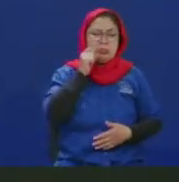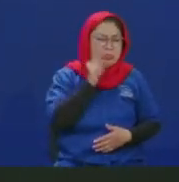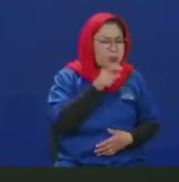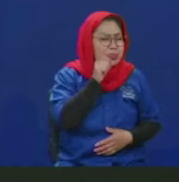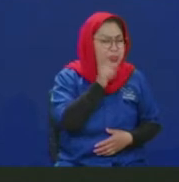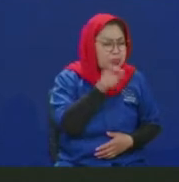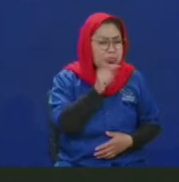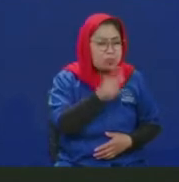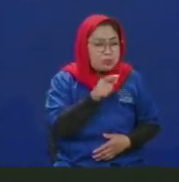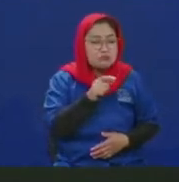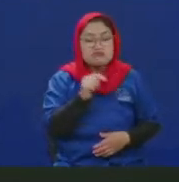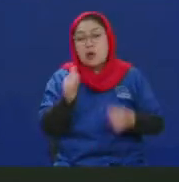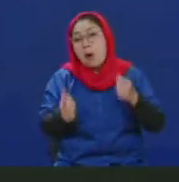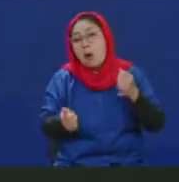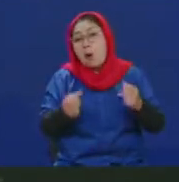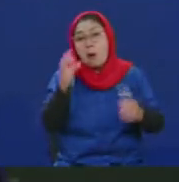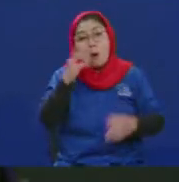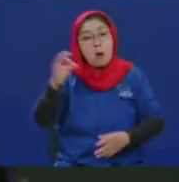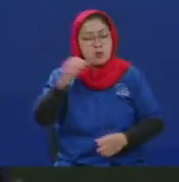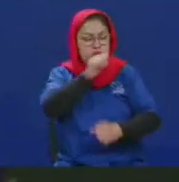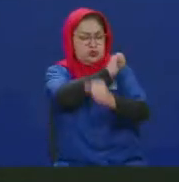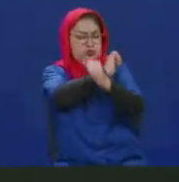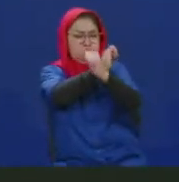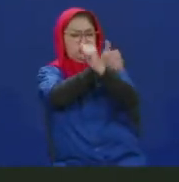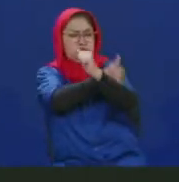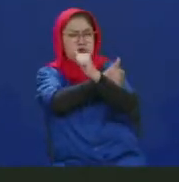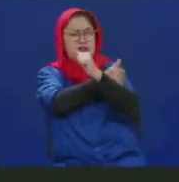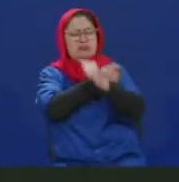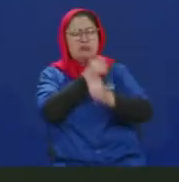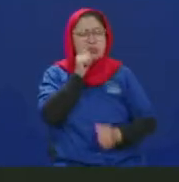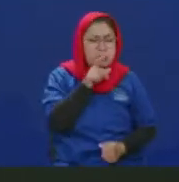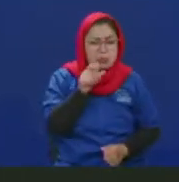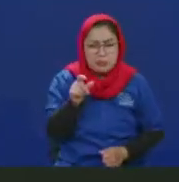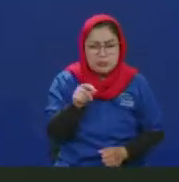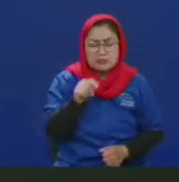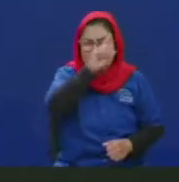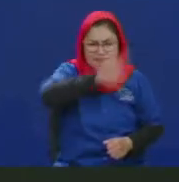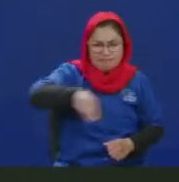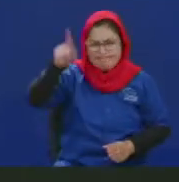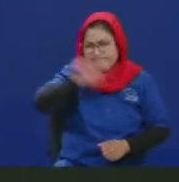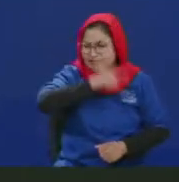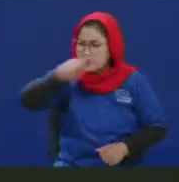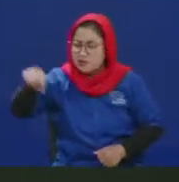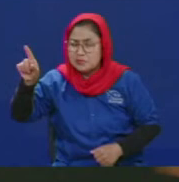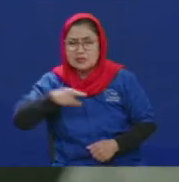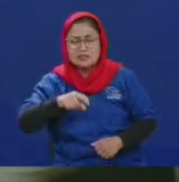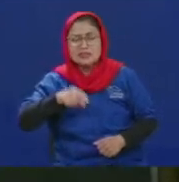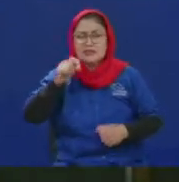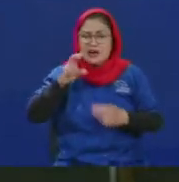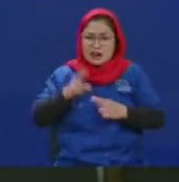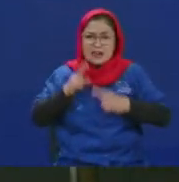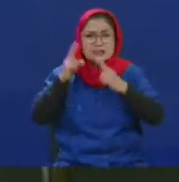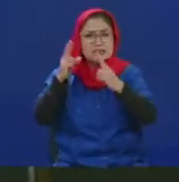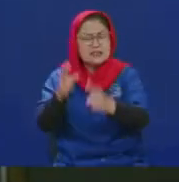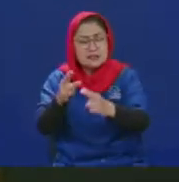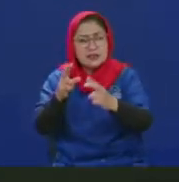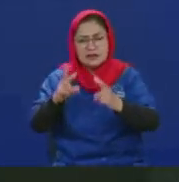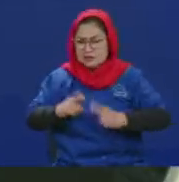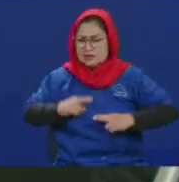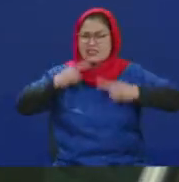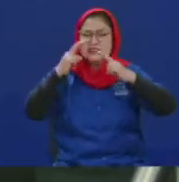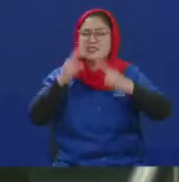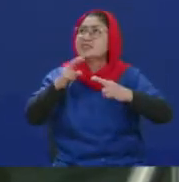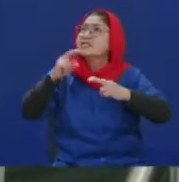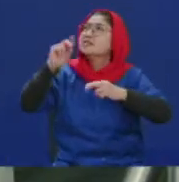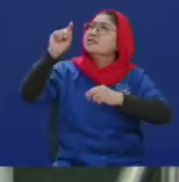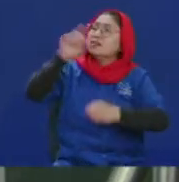tus autoridades te maldijeron sin querer. Hoy anulamos eso en tu vida. Recibe, recibe, recibe el